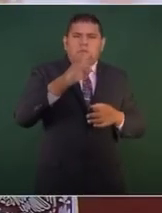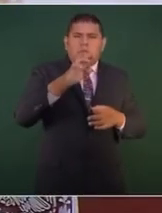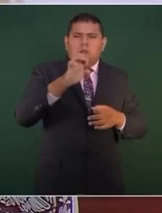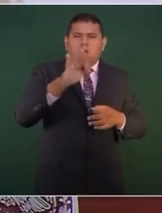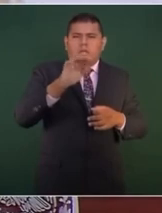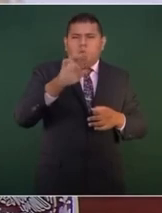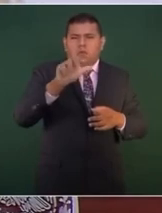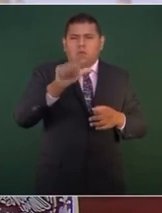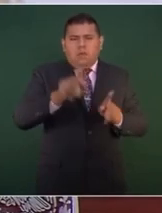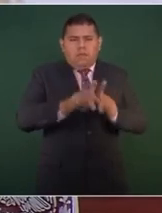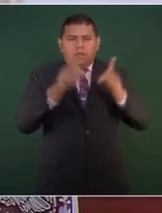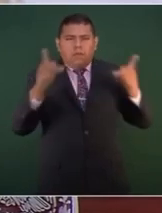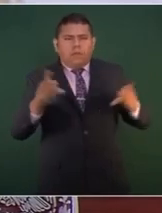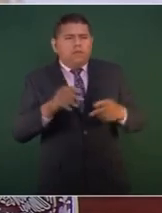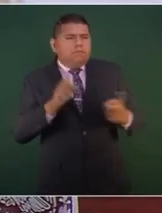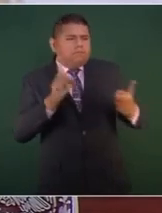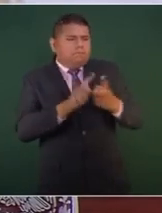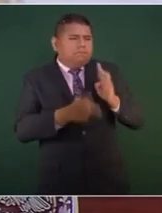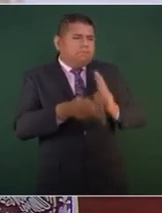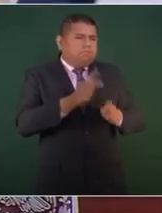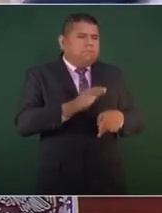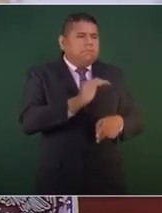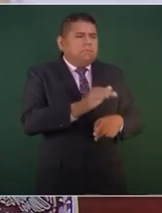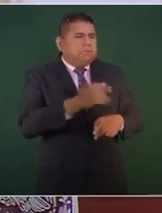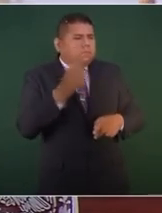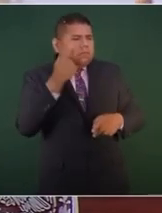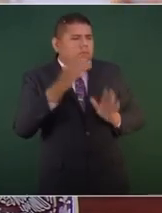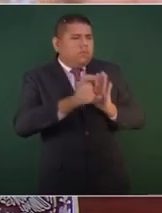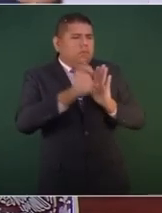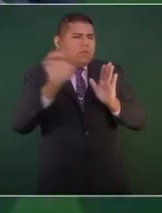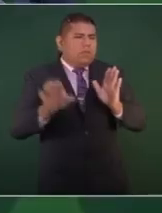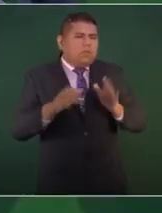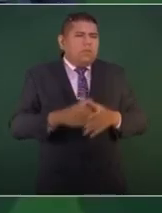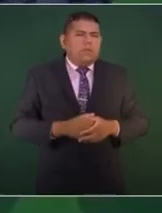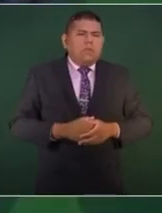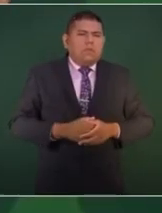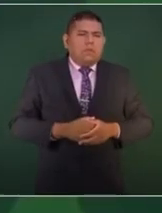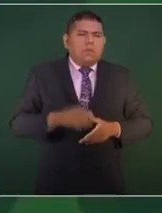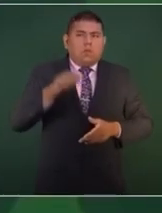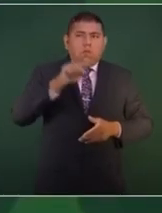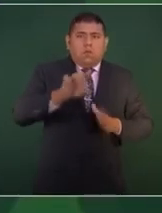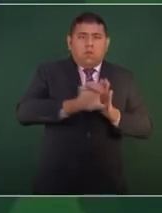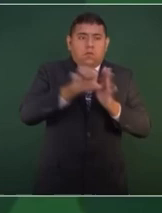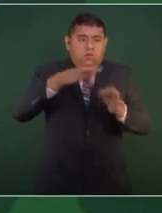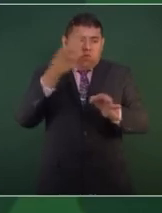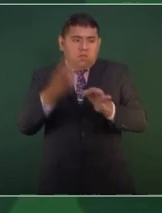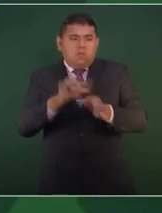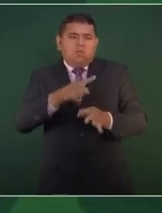es aplica aquella máxima de qué si la ensartas pierdes